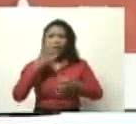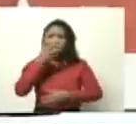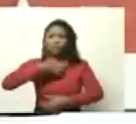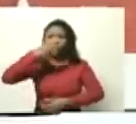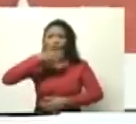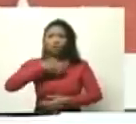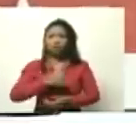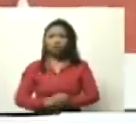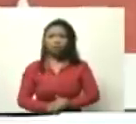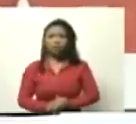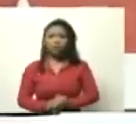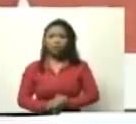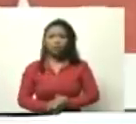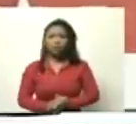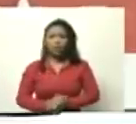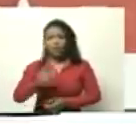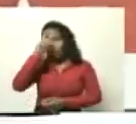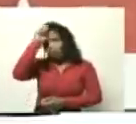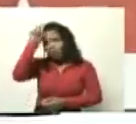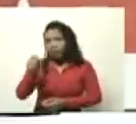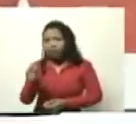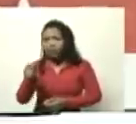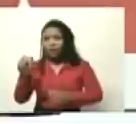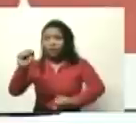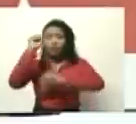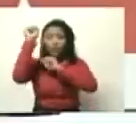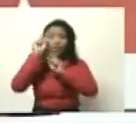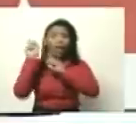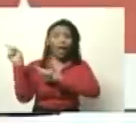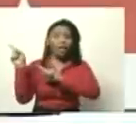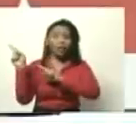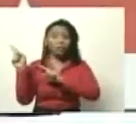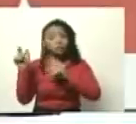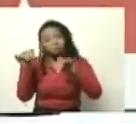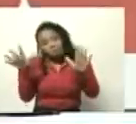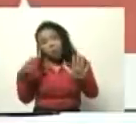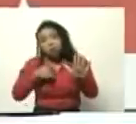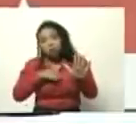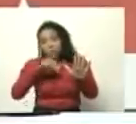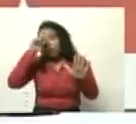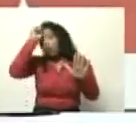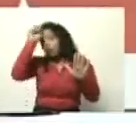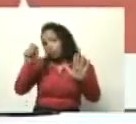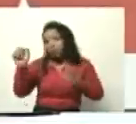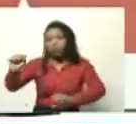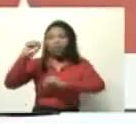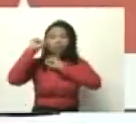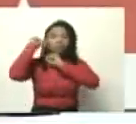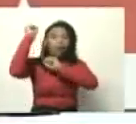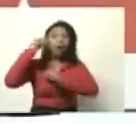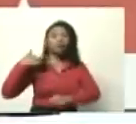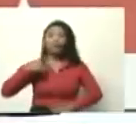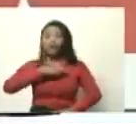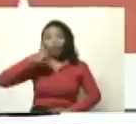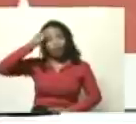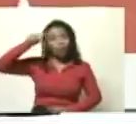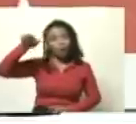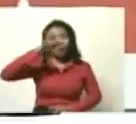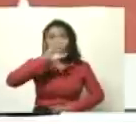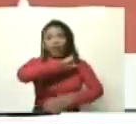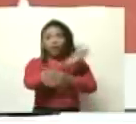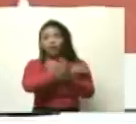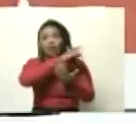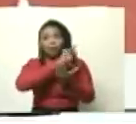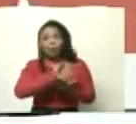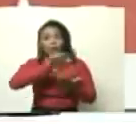En reconocimiento a la heroicidad de ellos. Mientras tanto, sí reconoceremos la heroicidad de nuestro pueblo, de la Fuerza